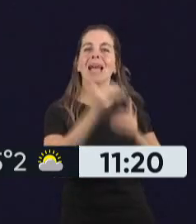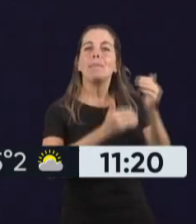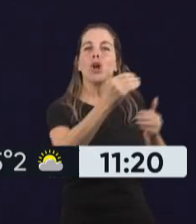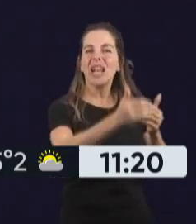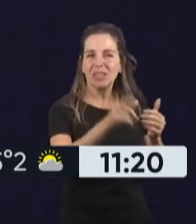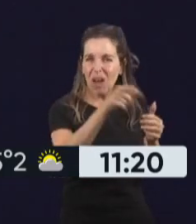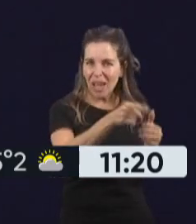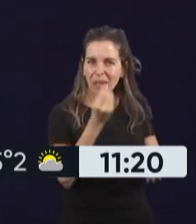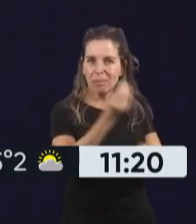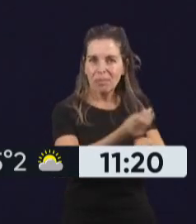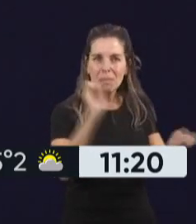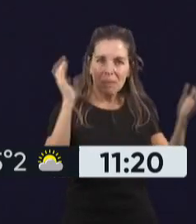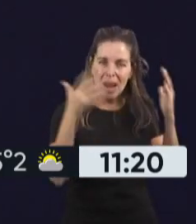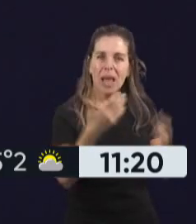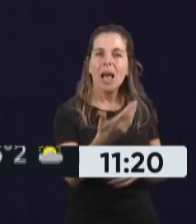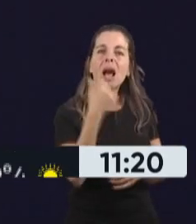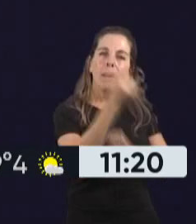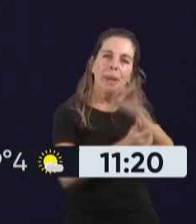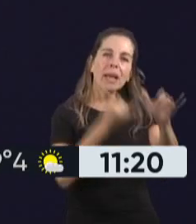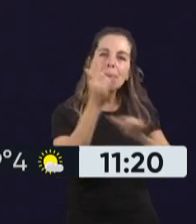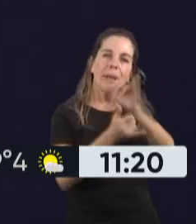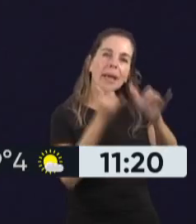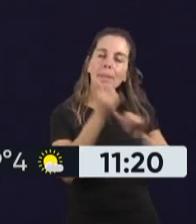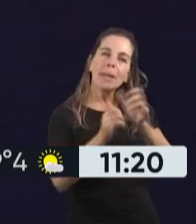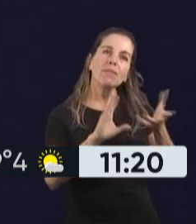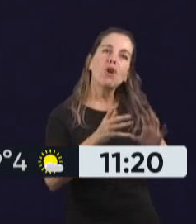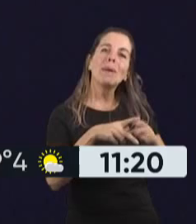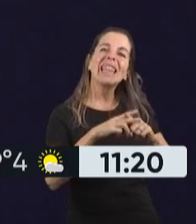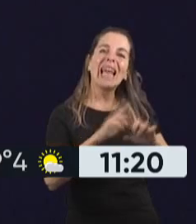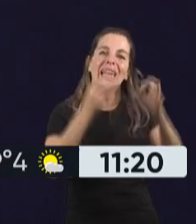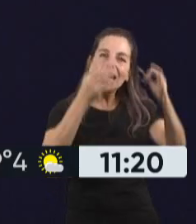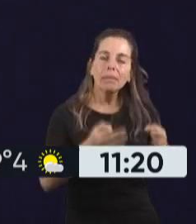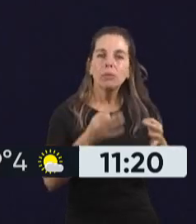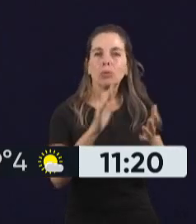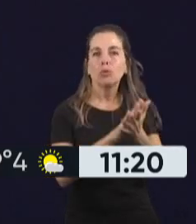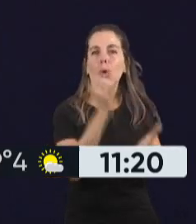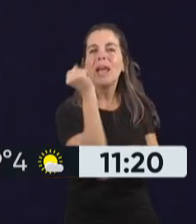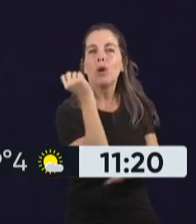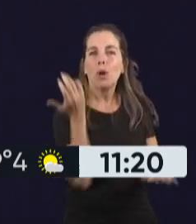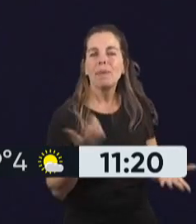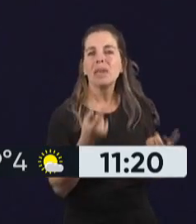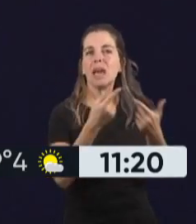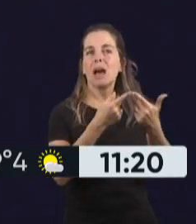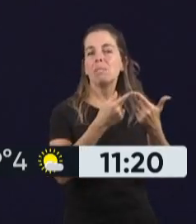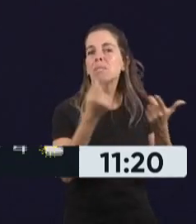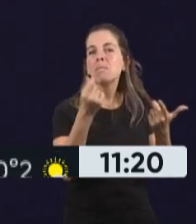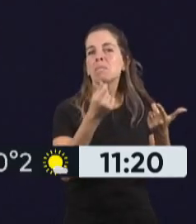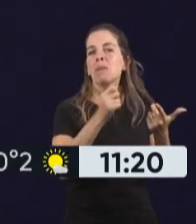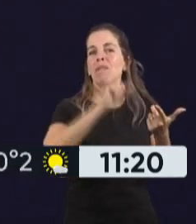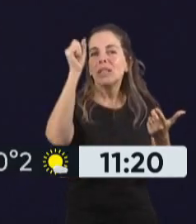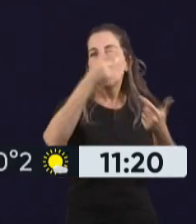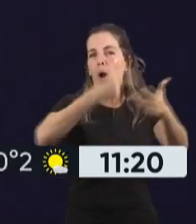Cato, donde se la pasa explicando técnicamente por qué efectivamente los devaluadores, los que piden una devaluación, están equivocados,